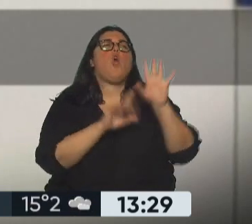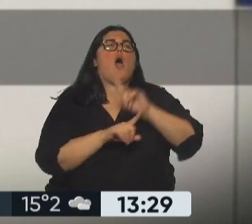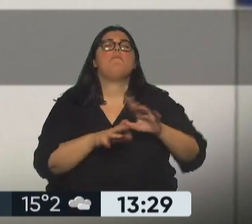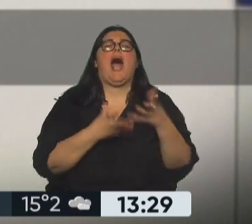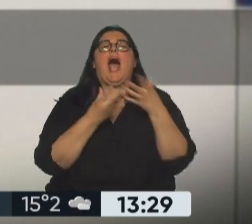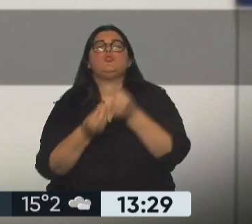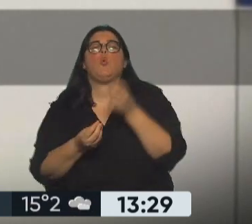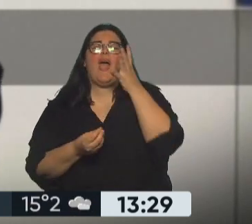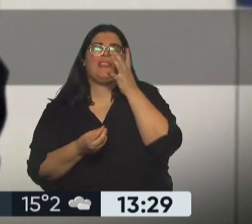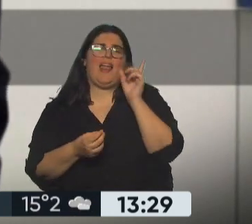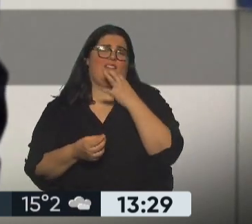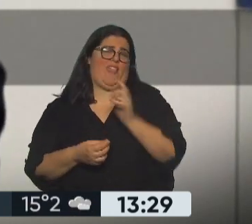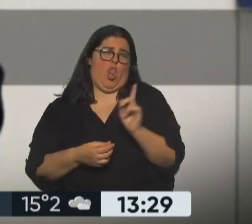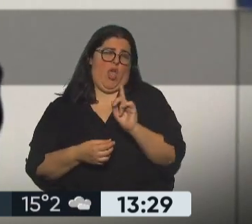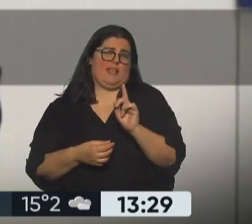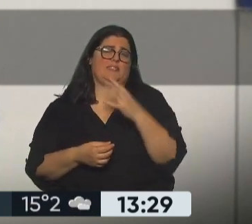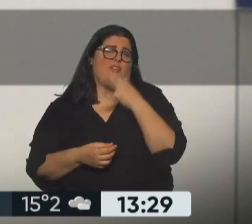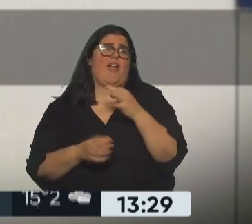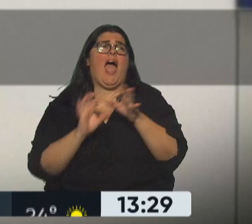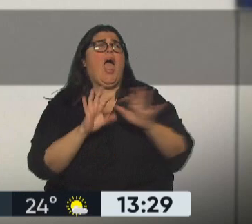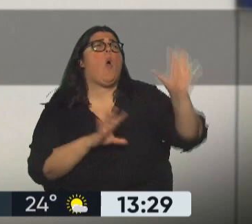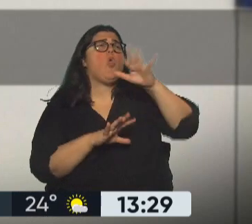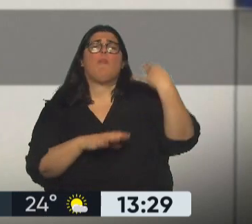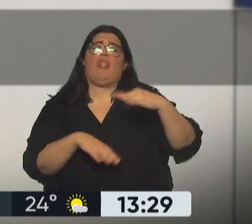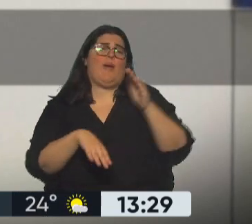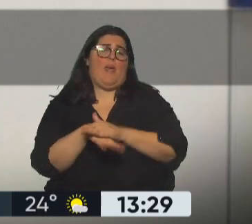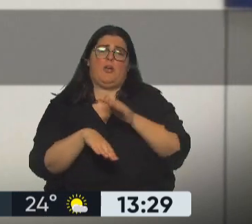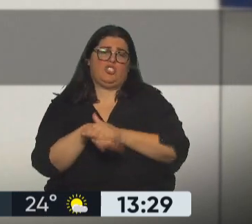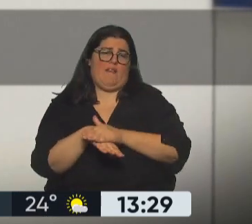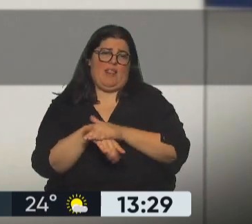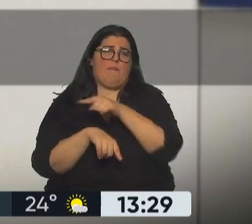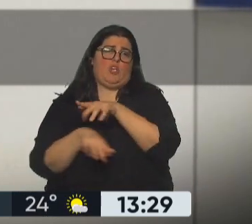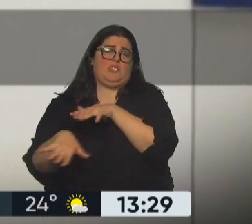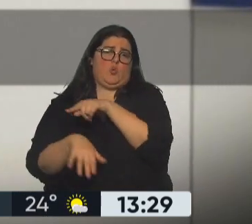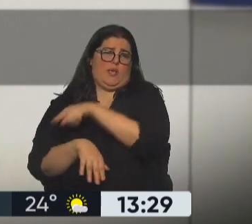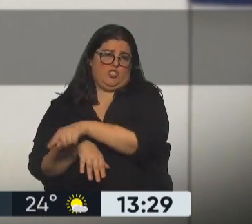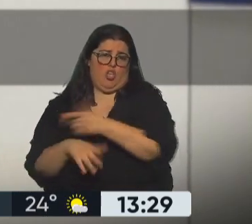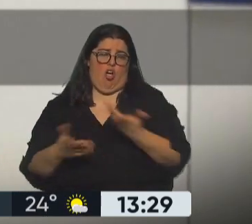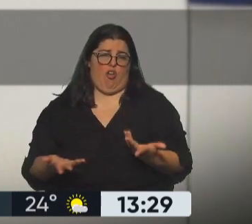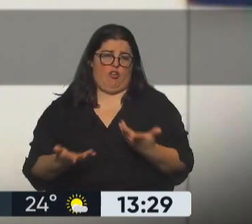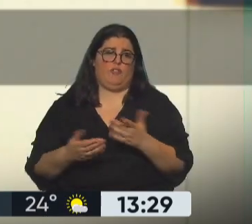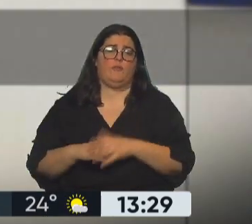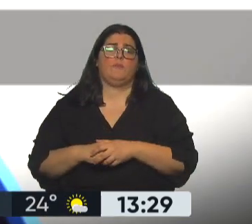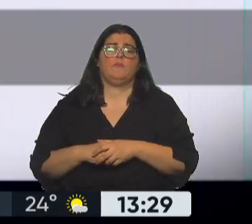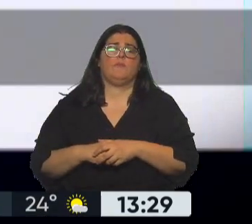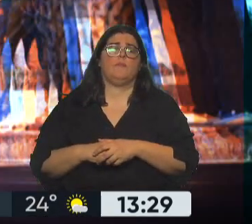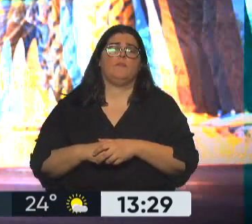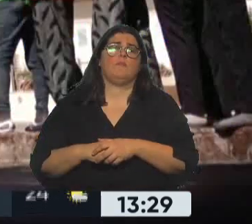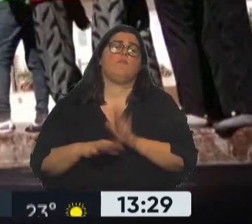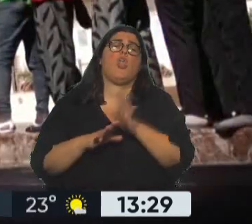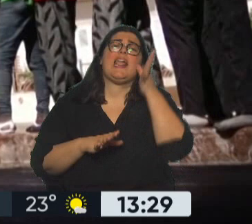piuttosto un gesto di responsabilità dell'Europa verso se stessa, perché questi sono i confini dell'Italia ma sono anche i confini